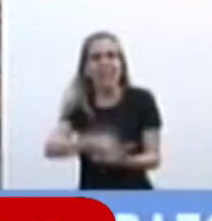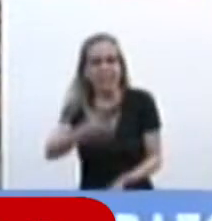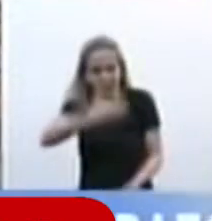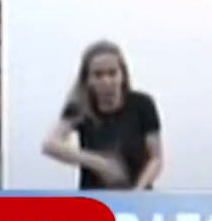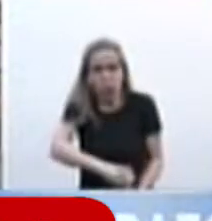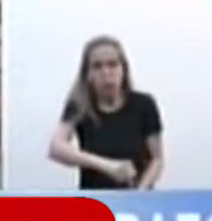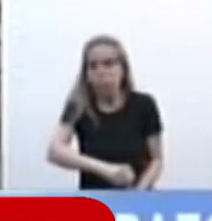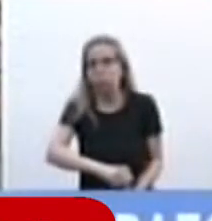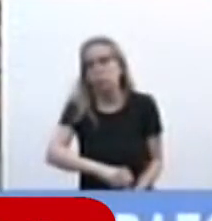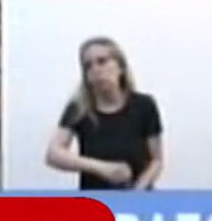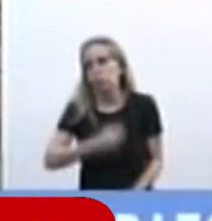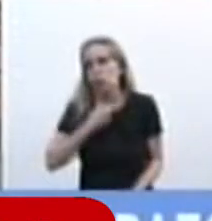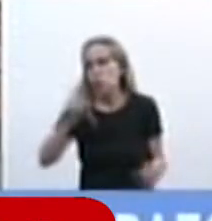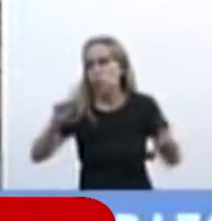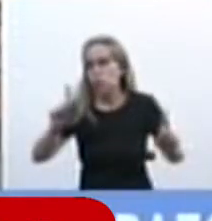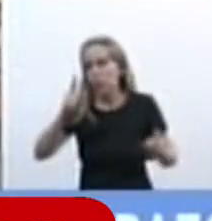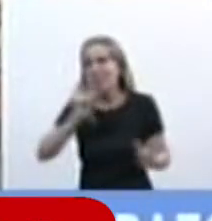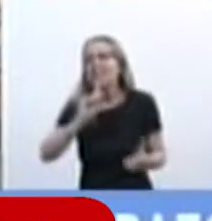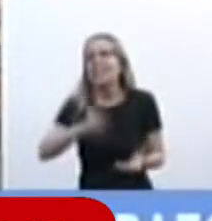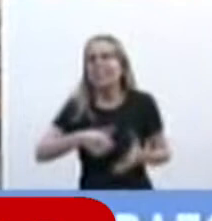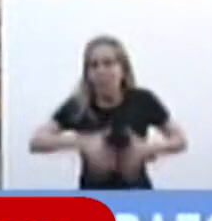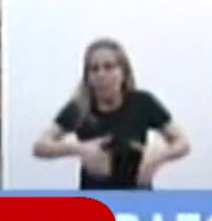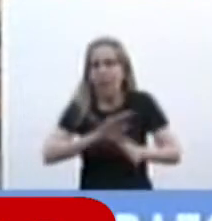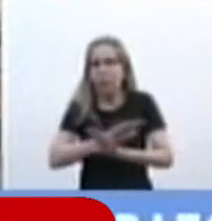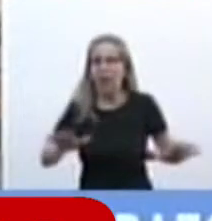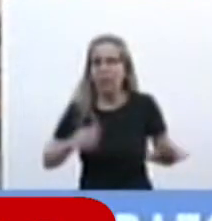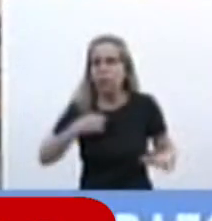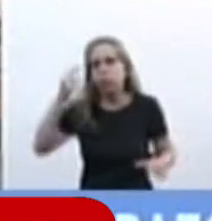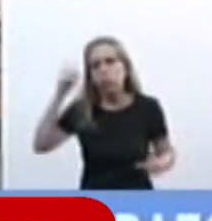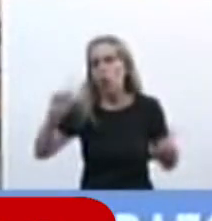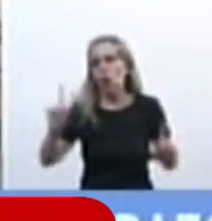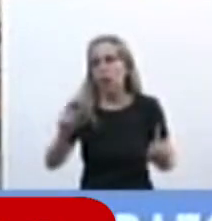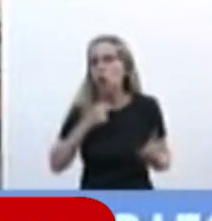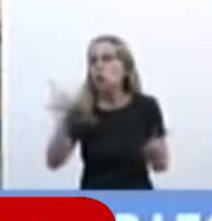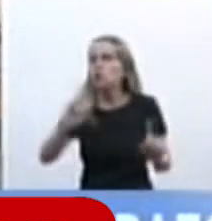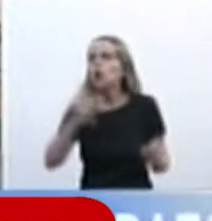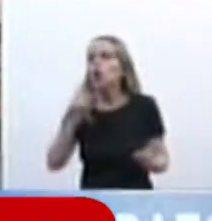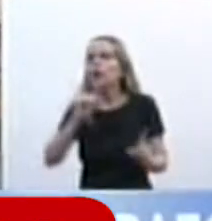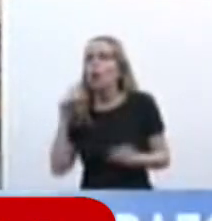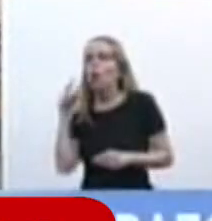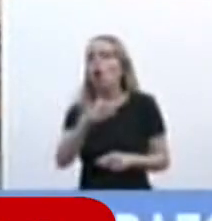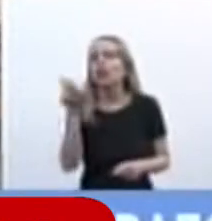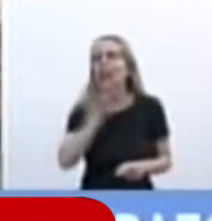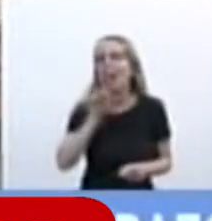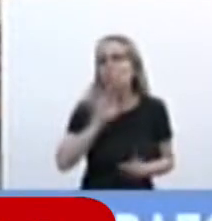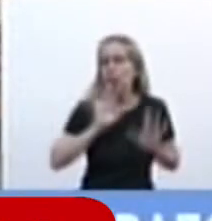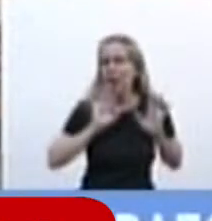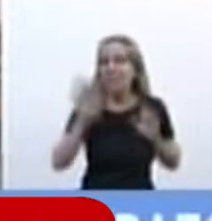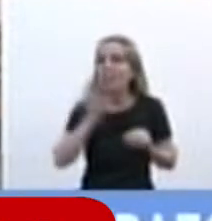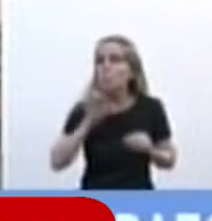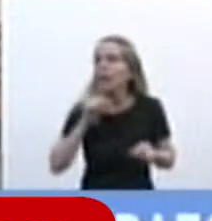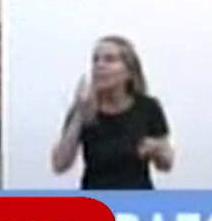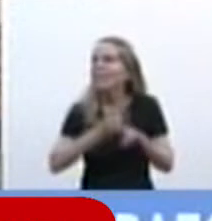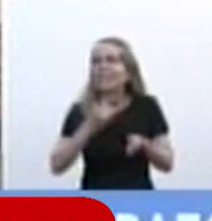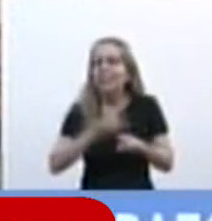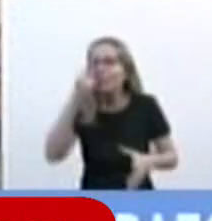creo. Y no quiero hacerlo. No quiero criminalizar a las mujeres que siempre